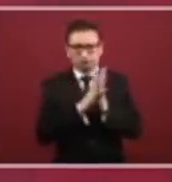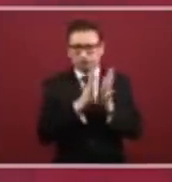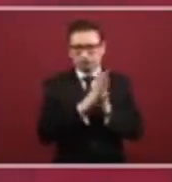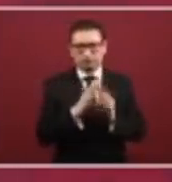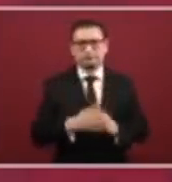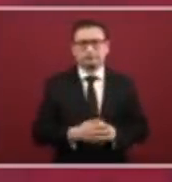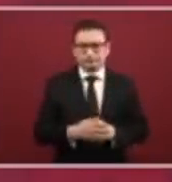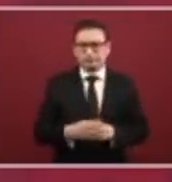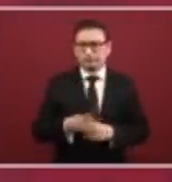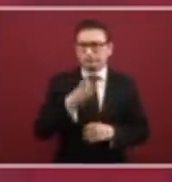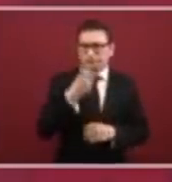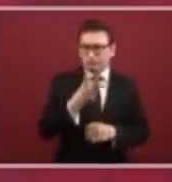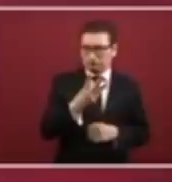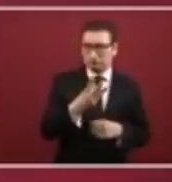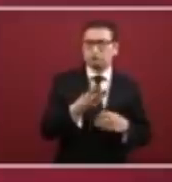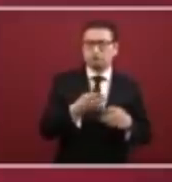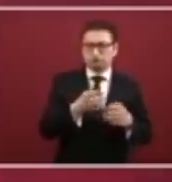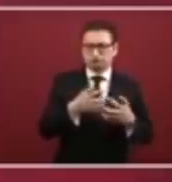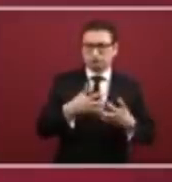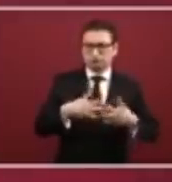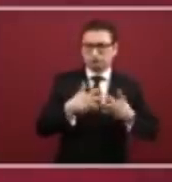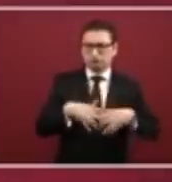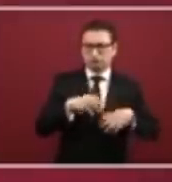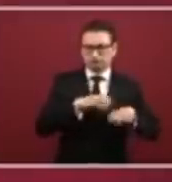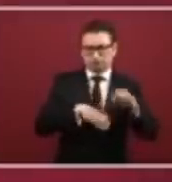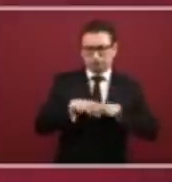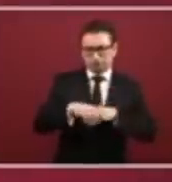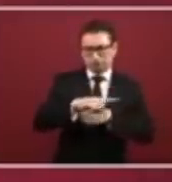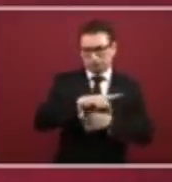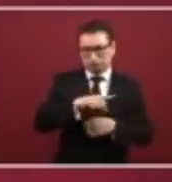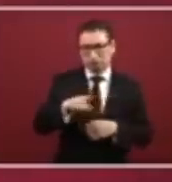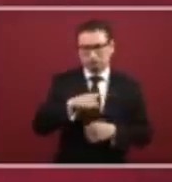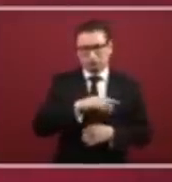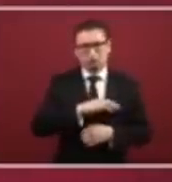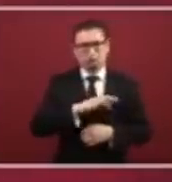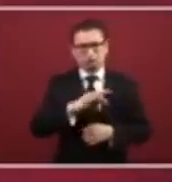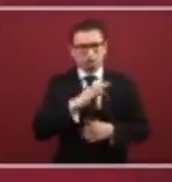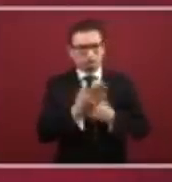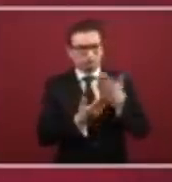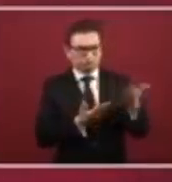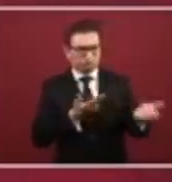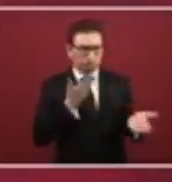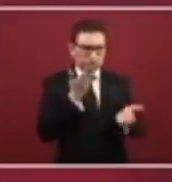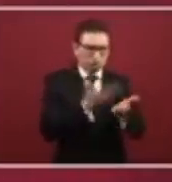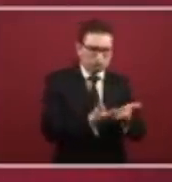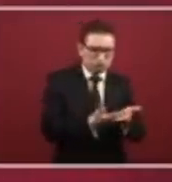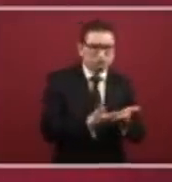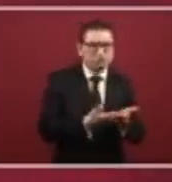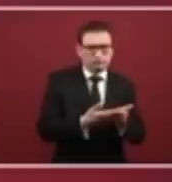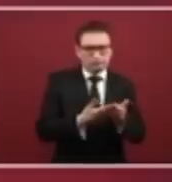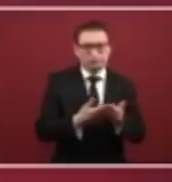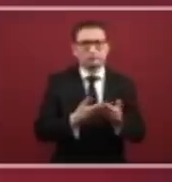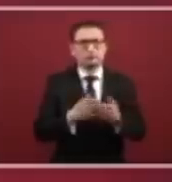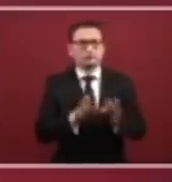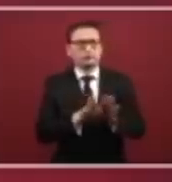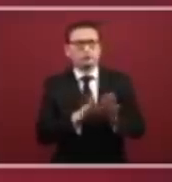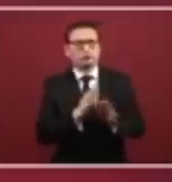y las otras 3 empresas presentaron una propuesta técnica y una propuesta